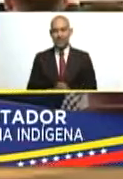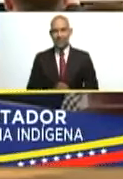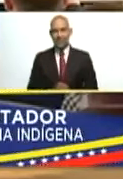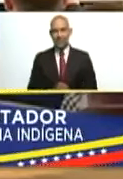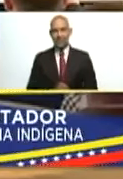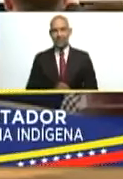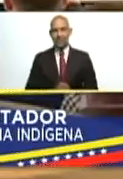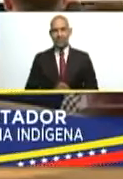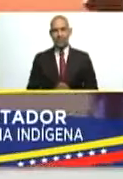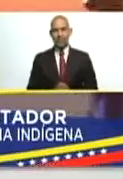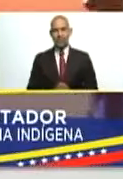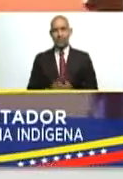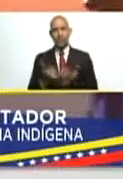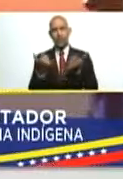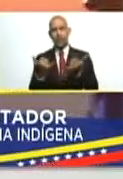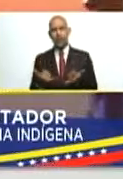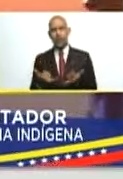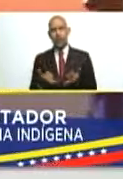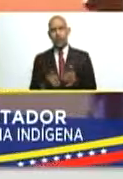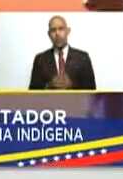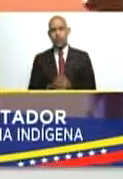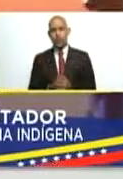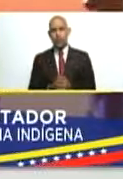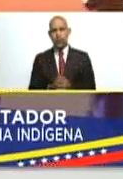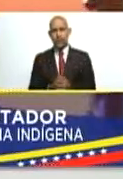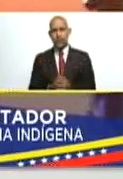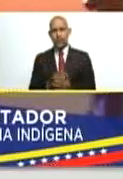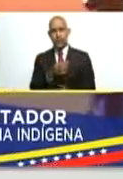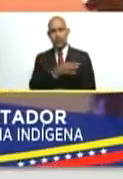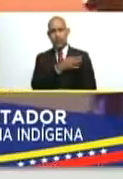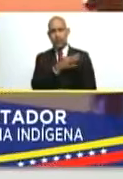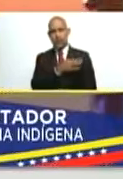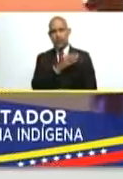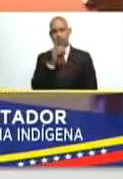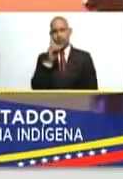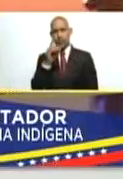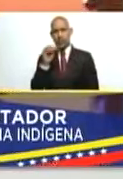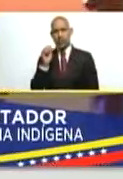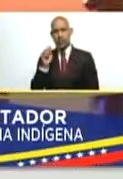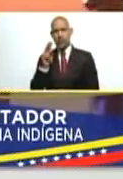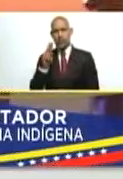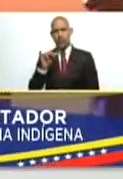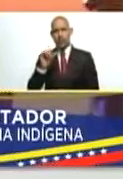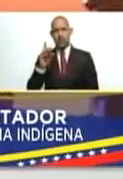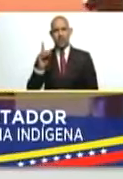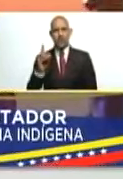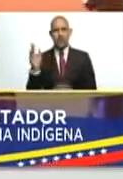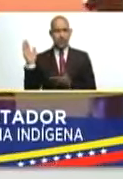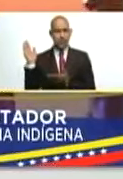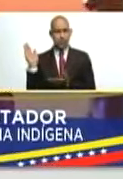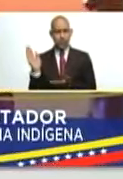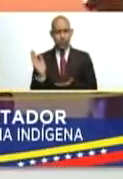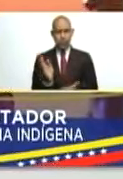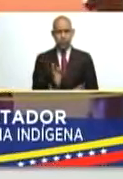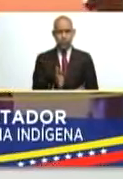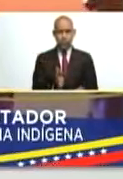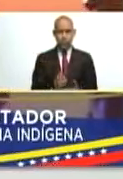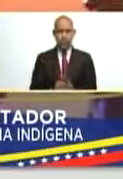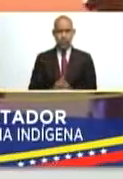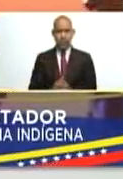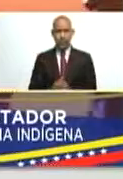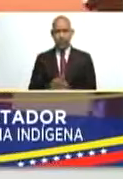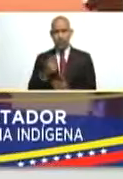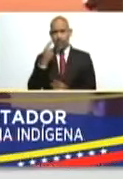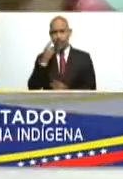investiga. Ahora, yo la vi y se acercaba a mí el robot y me miraba a